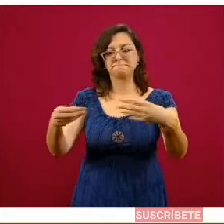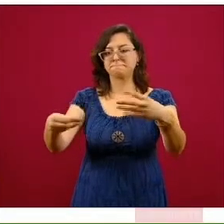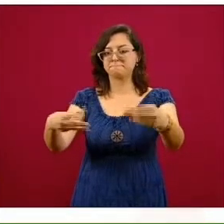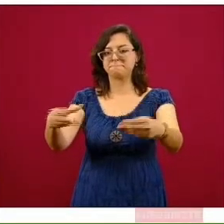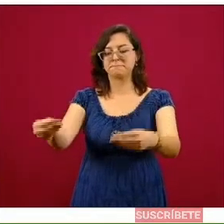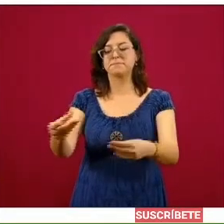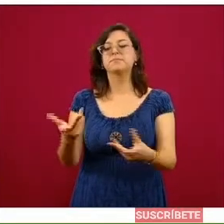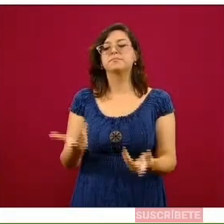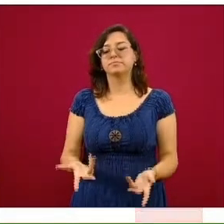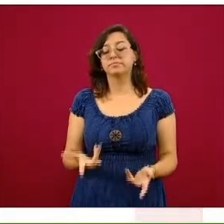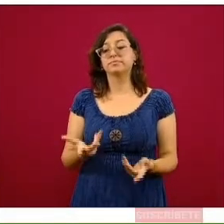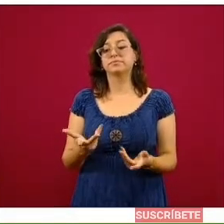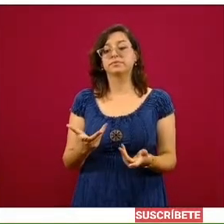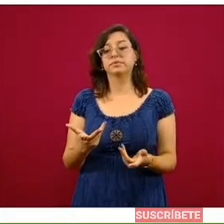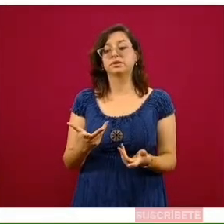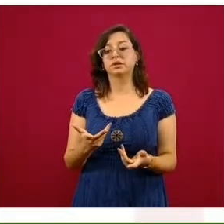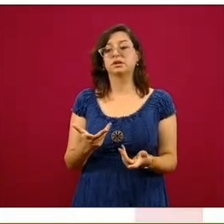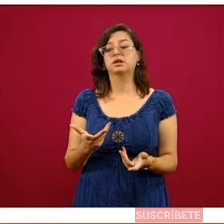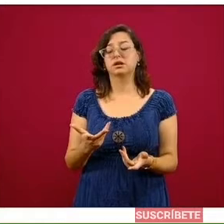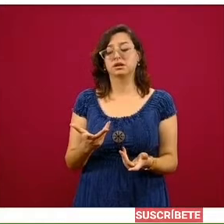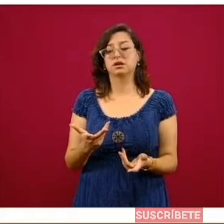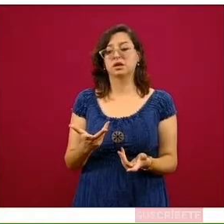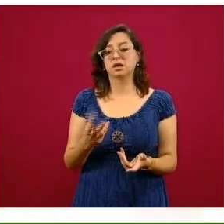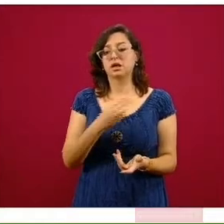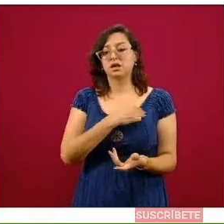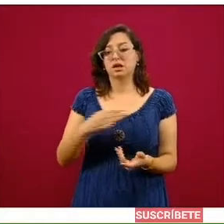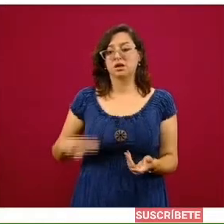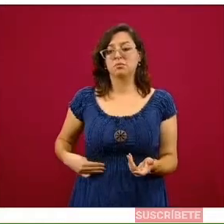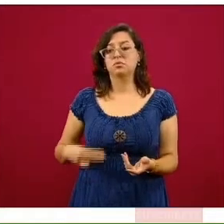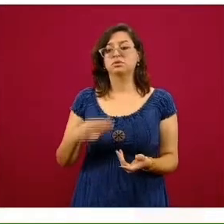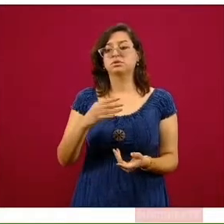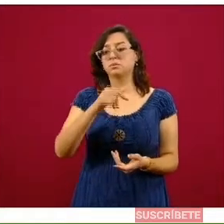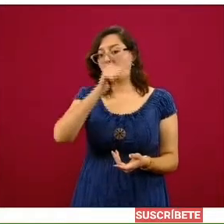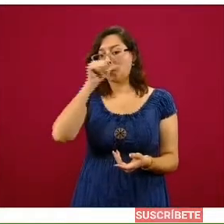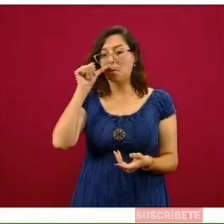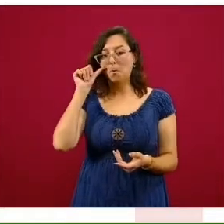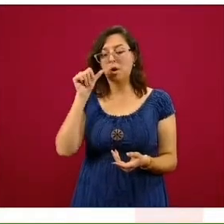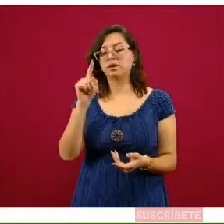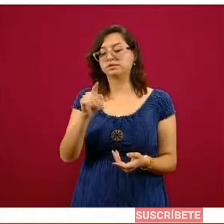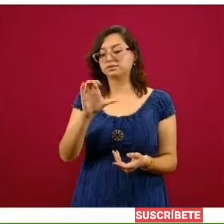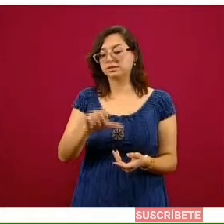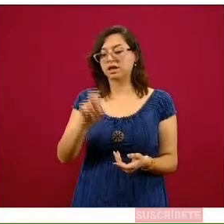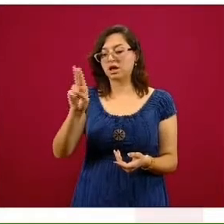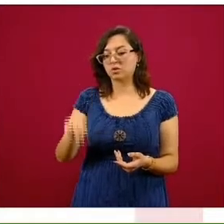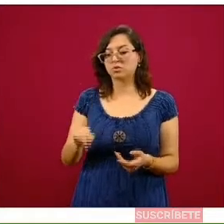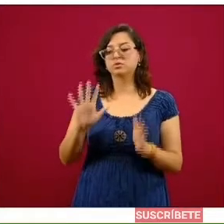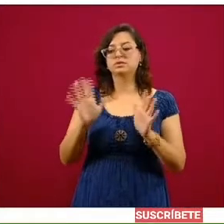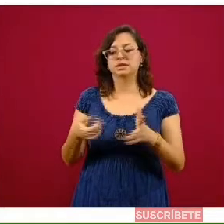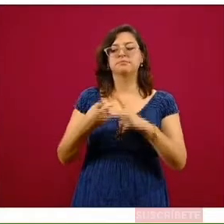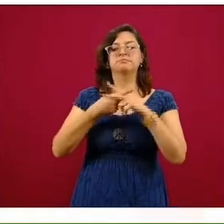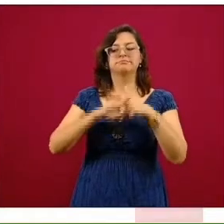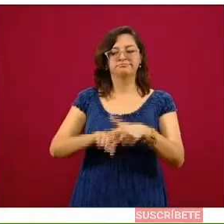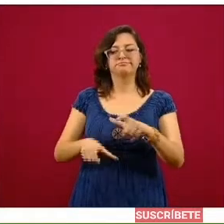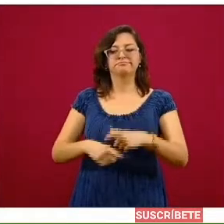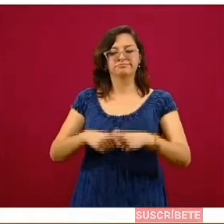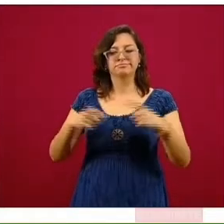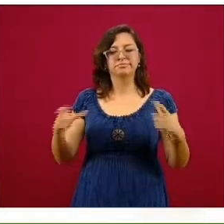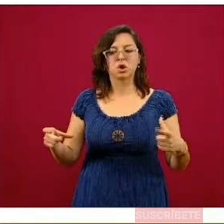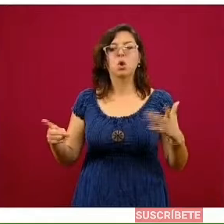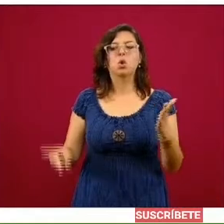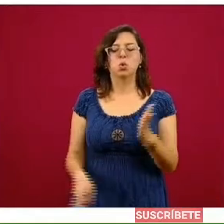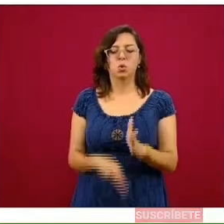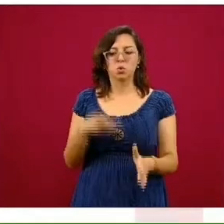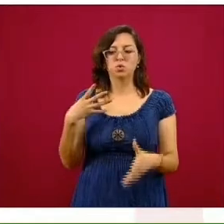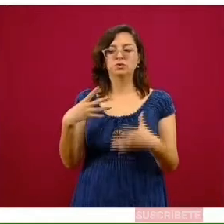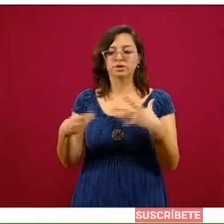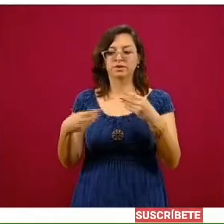que veíamos ya en el municipio de Juárez, específicamente en Cancún, donde ya se notaba un rebrote, lo que se presentó en